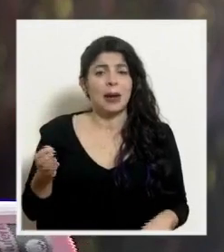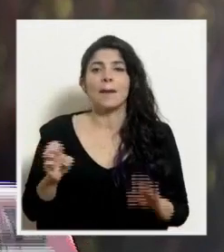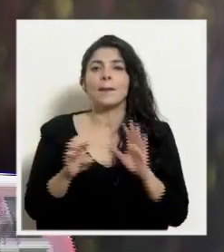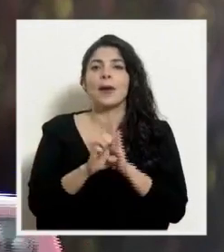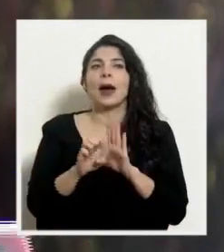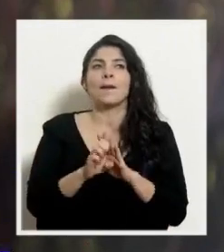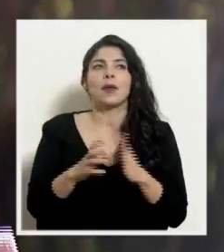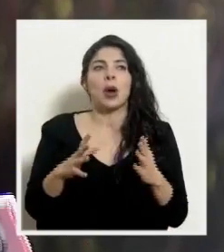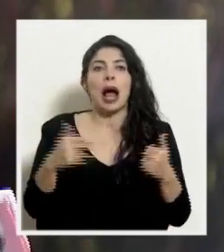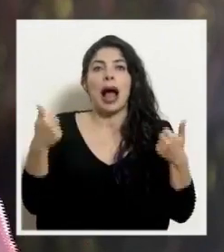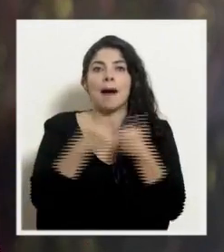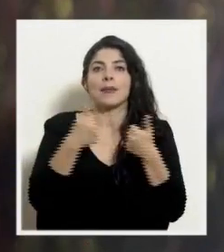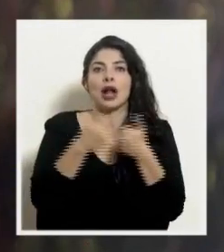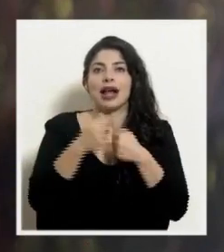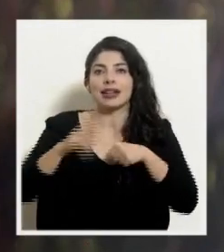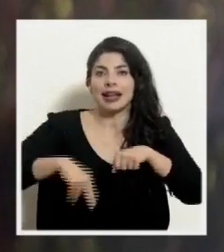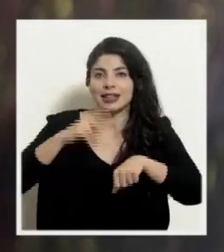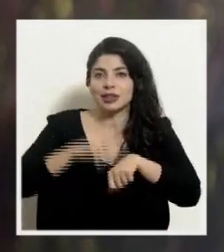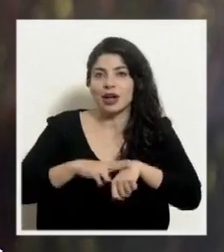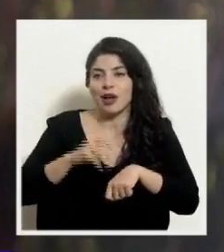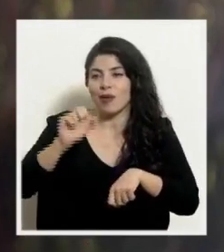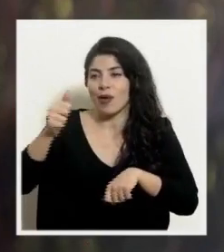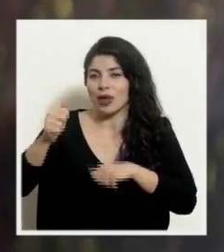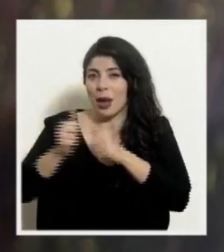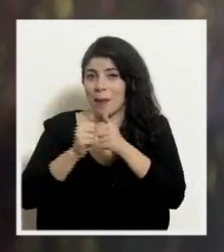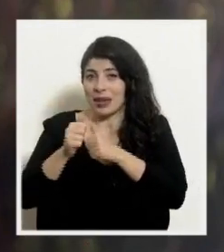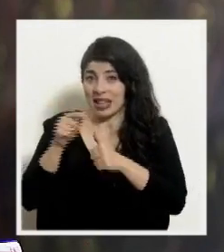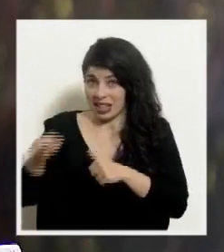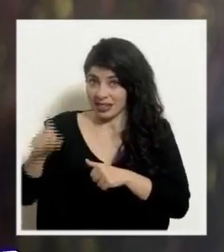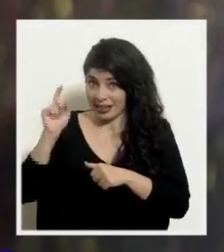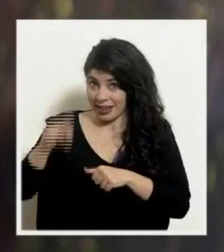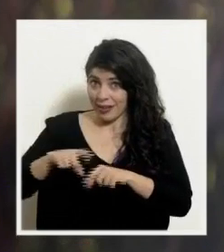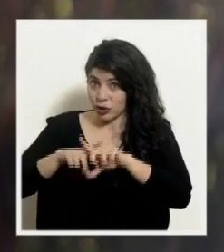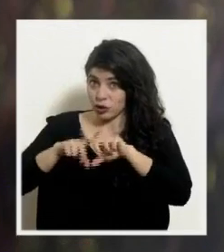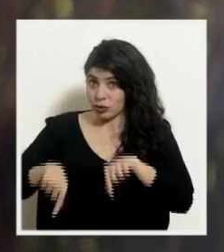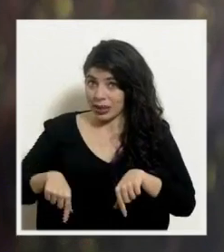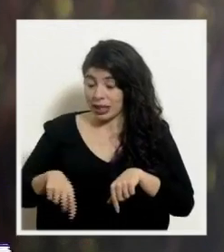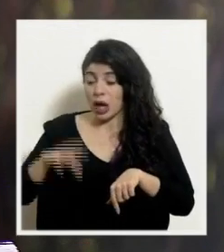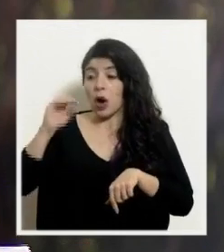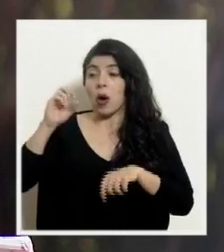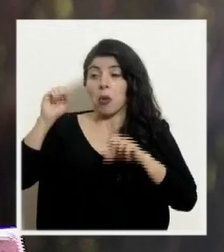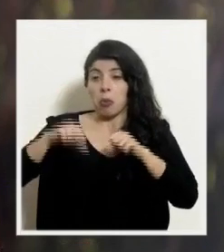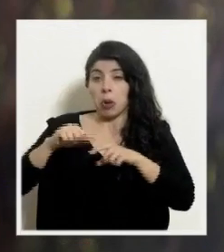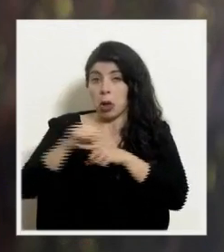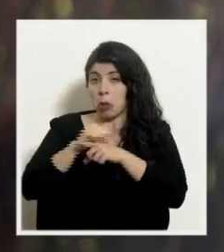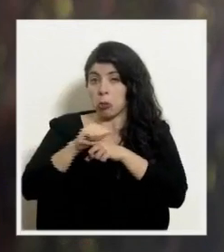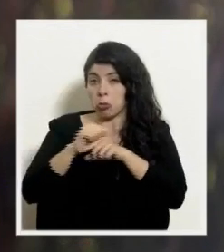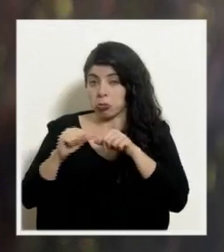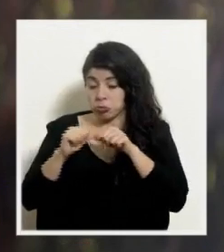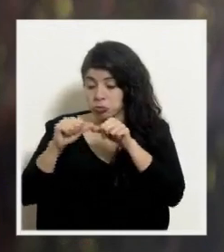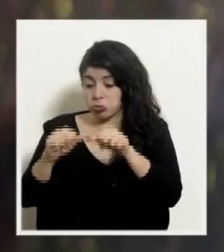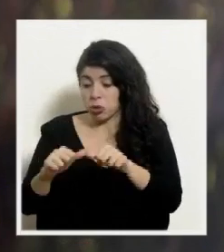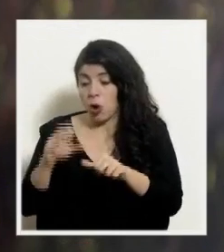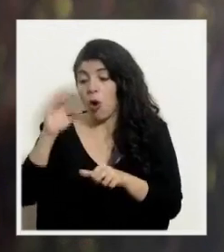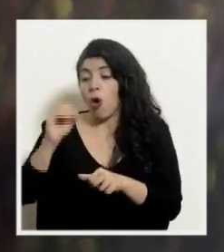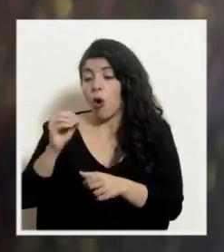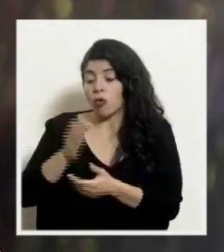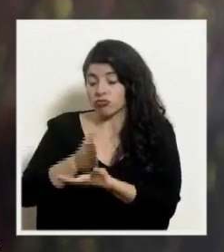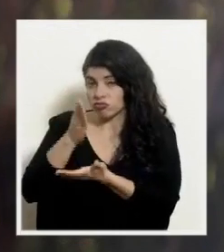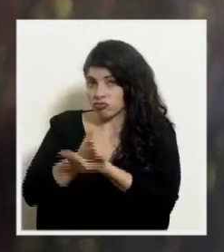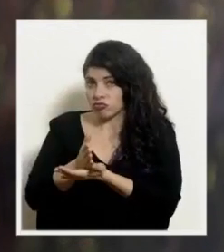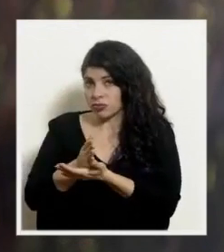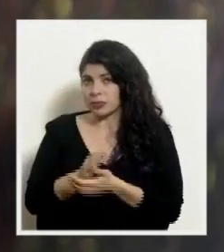ejemplo, temas como el campeonato nacional y otras competencias, si van a tener que suspender, si van a poder entrenar, o si se tienen que